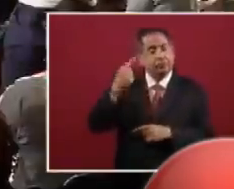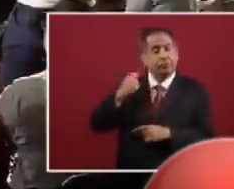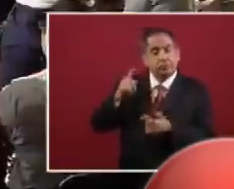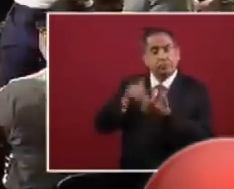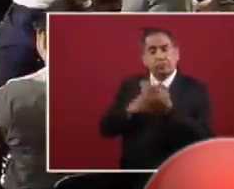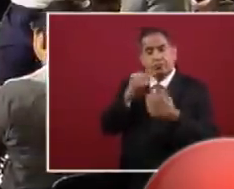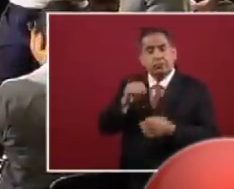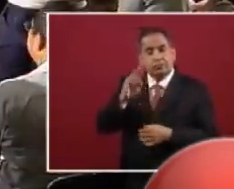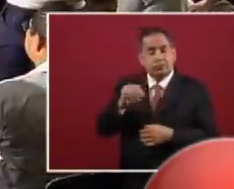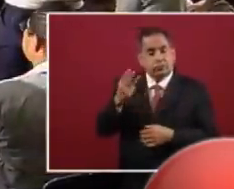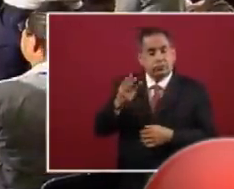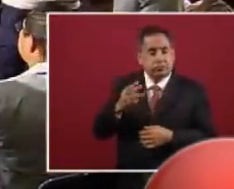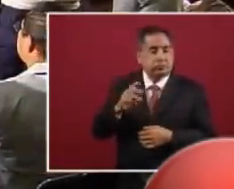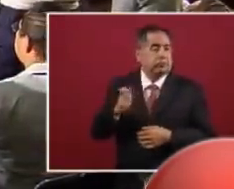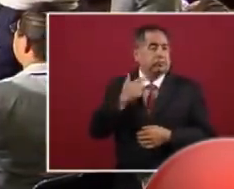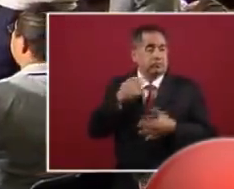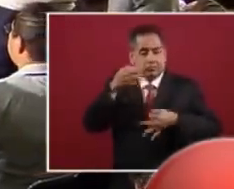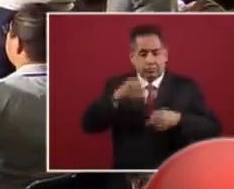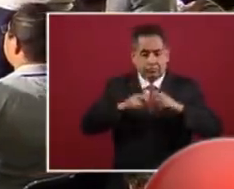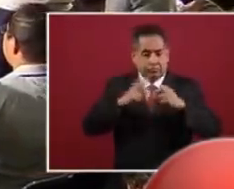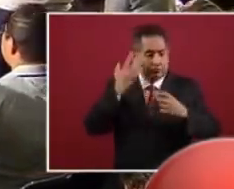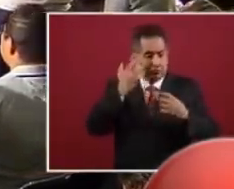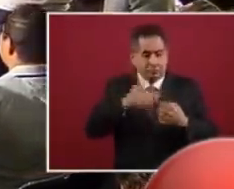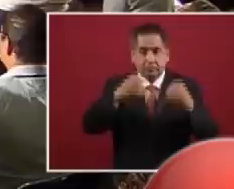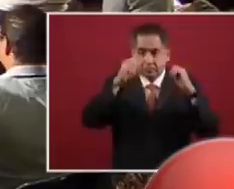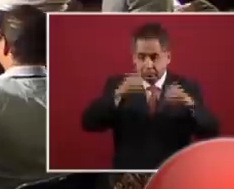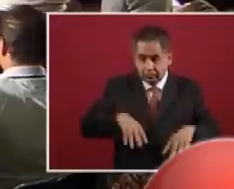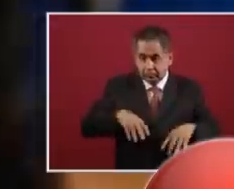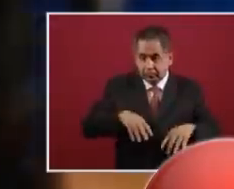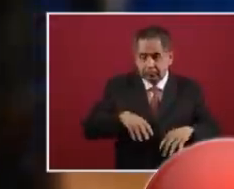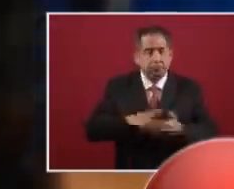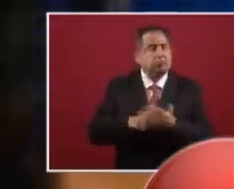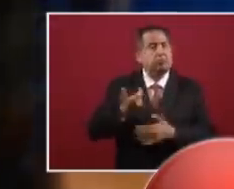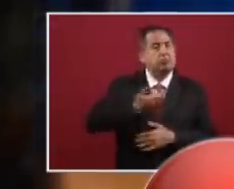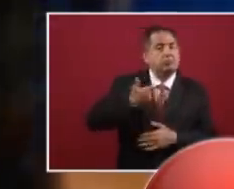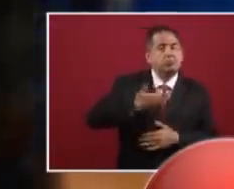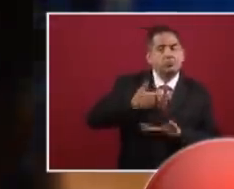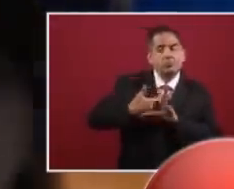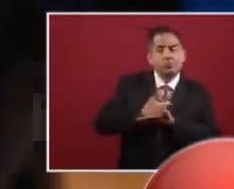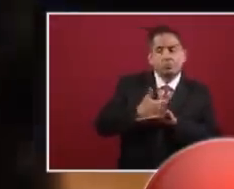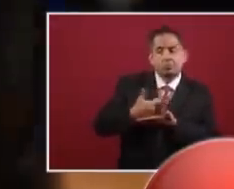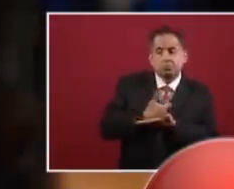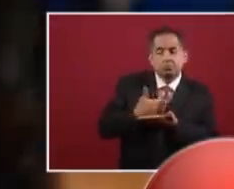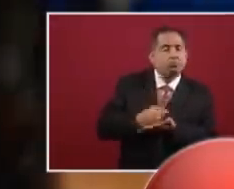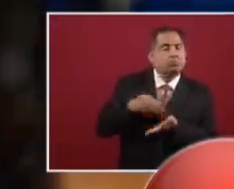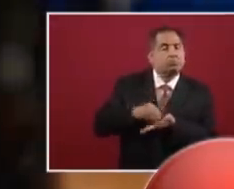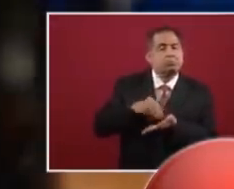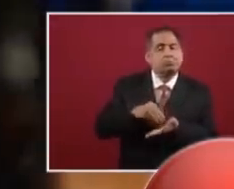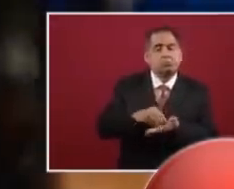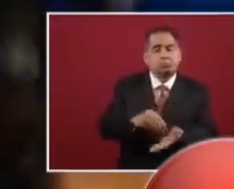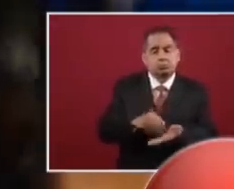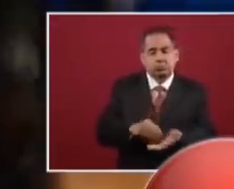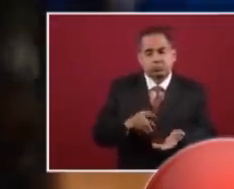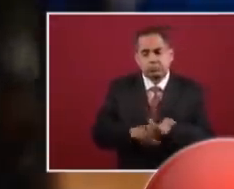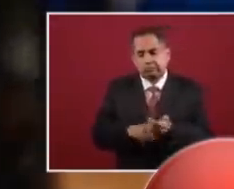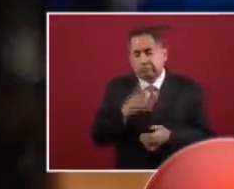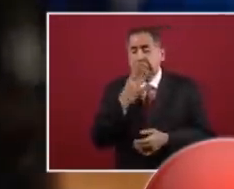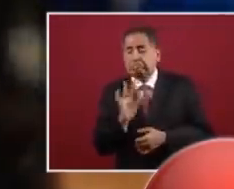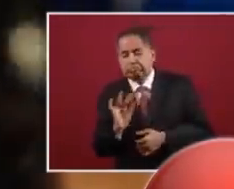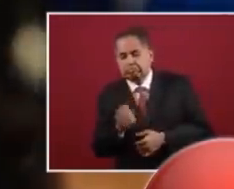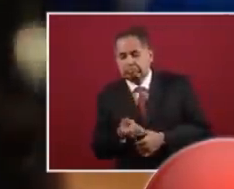93 de un ministro que ya renunció y que nunca perdió su salario, que no son tampoco cualquier